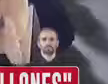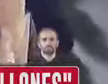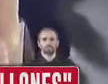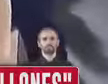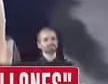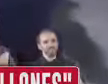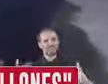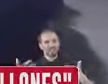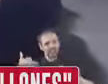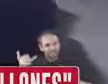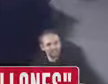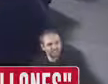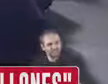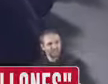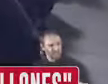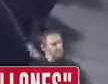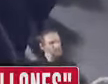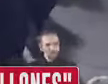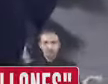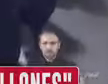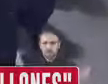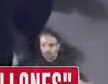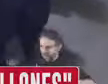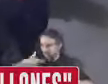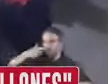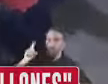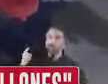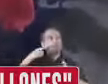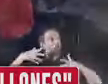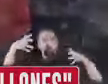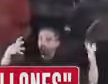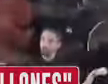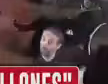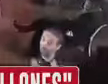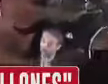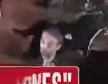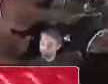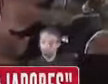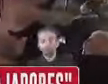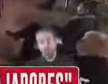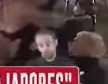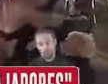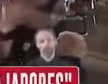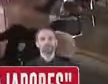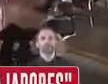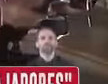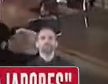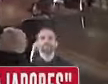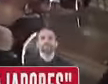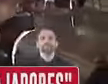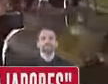ya que el calor que saca no se tomen en serio toda la calefacción que igual esto muy grande pero bueno